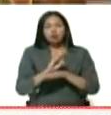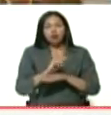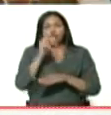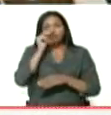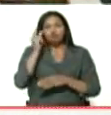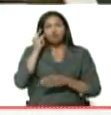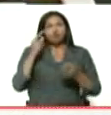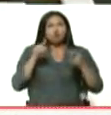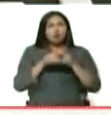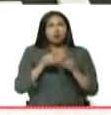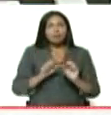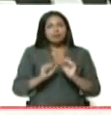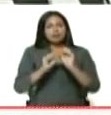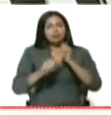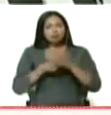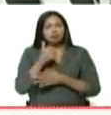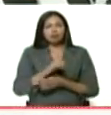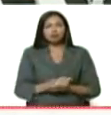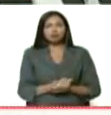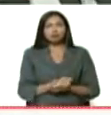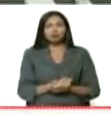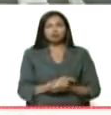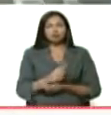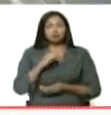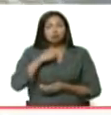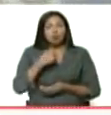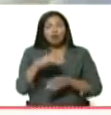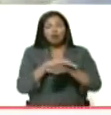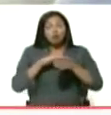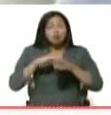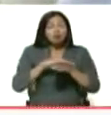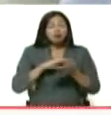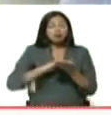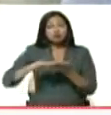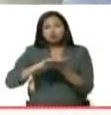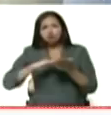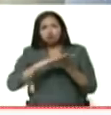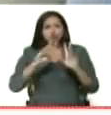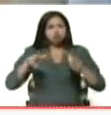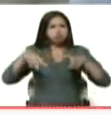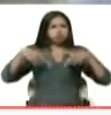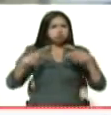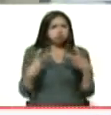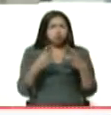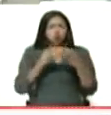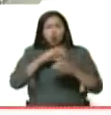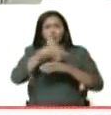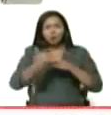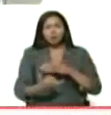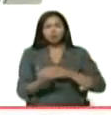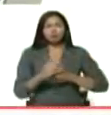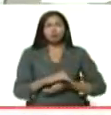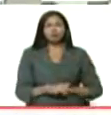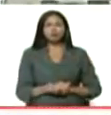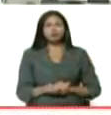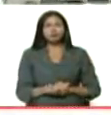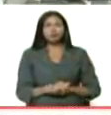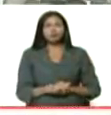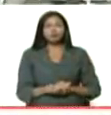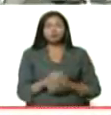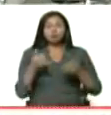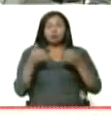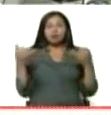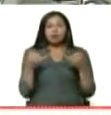protectoras para avanzar en la recuperación de todos los proyectos. Todo. Es una